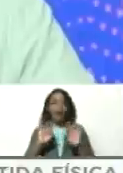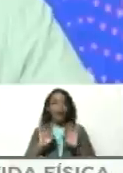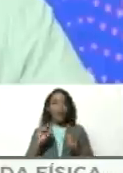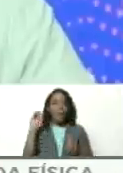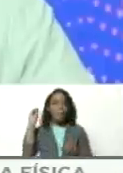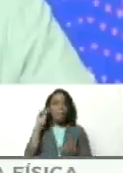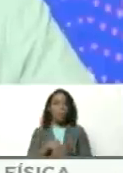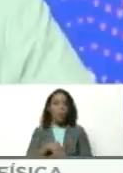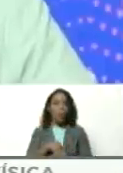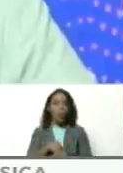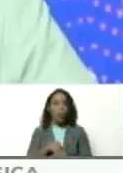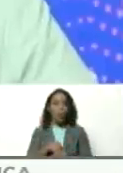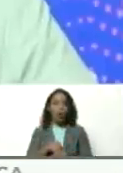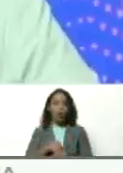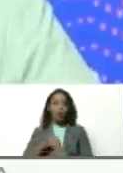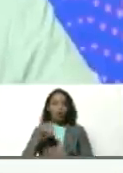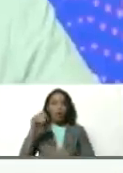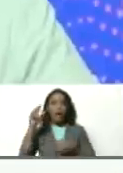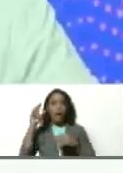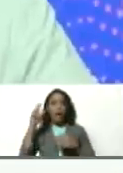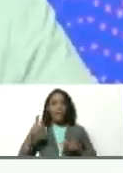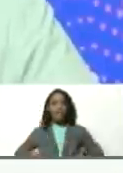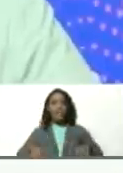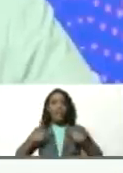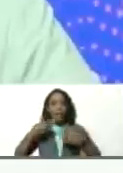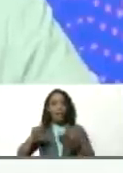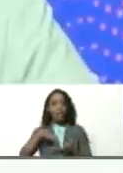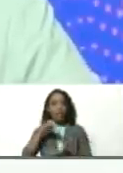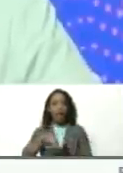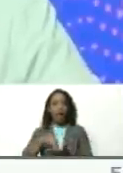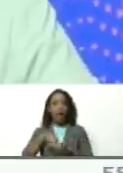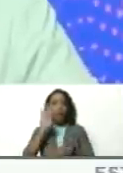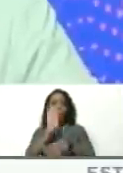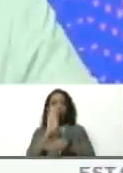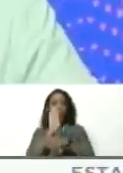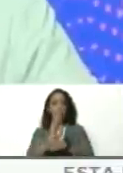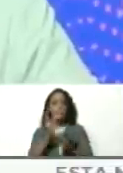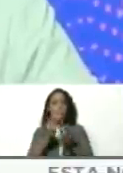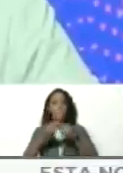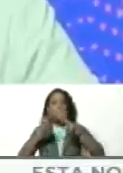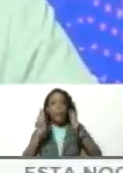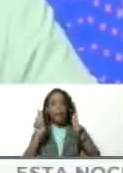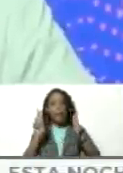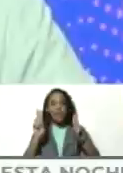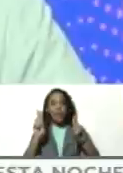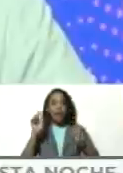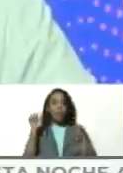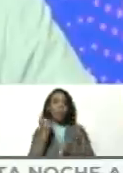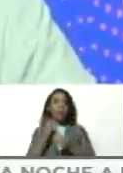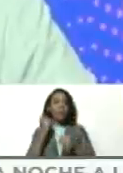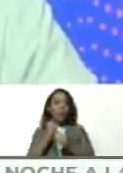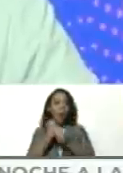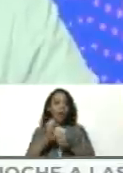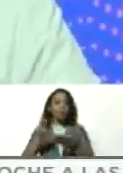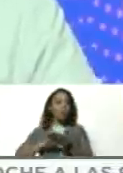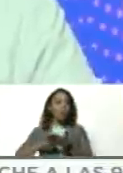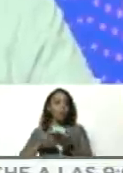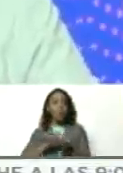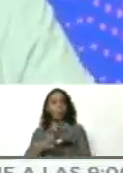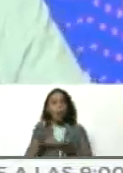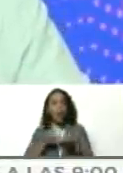meta ruido a la vida nacional, cuidar la paz para trabajar por la solución de los